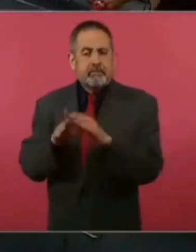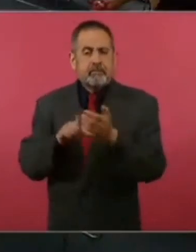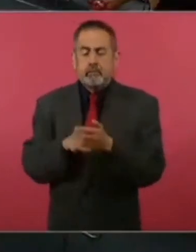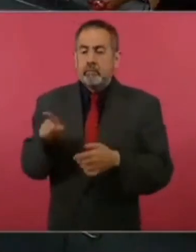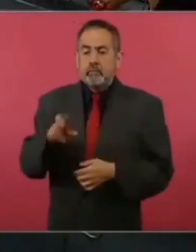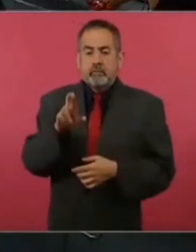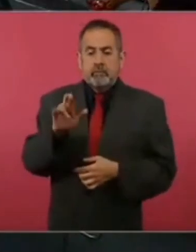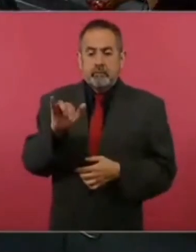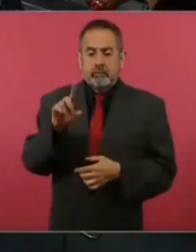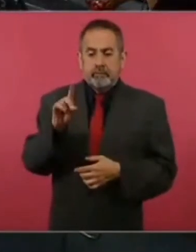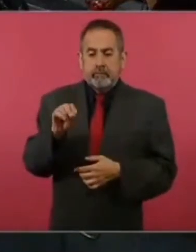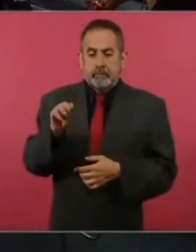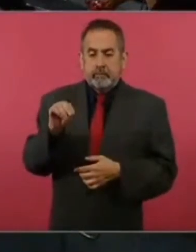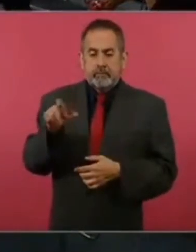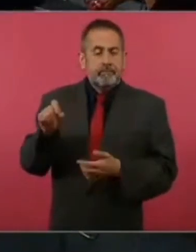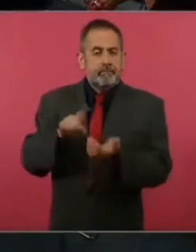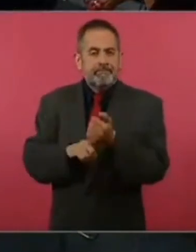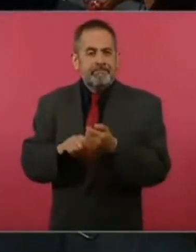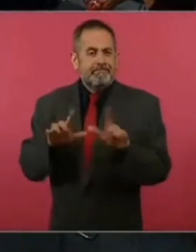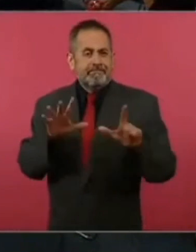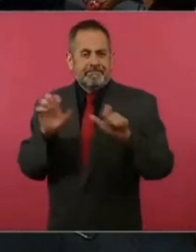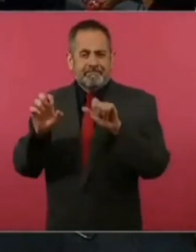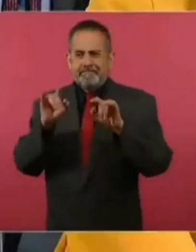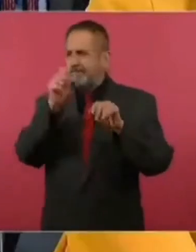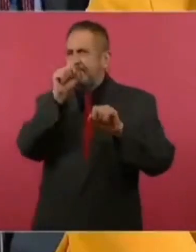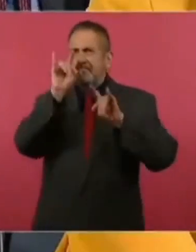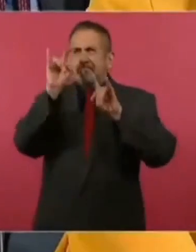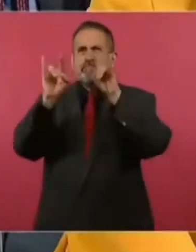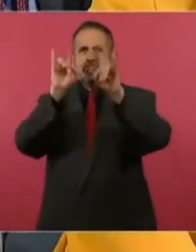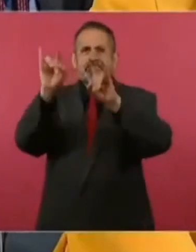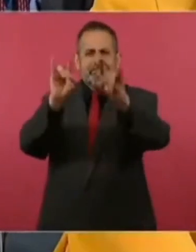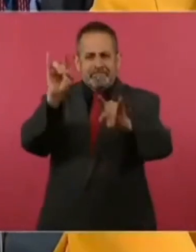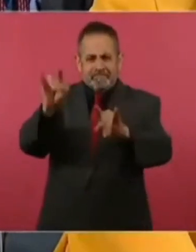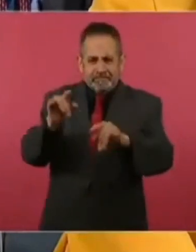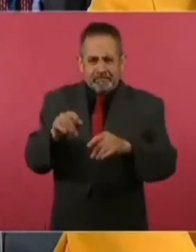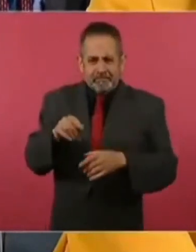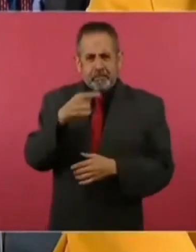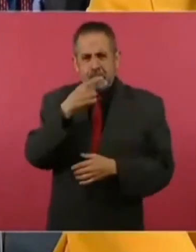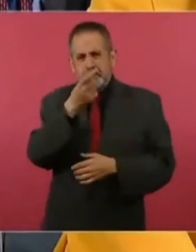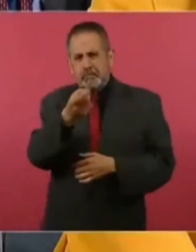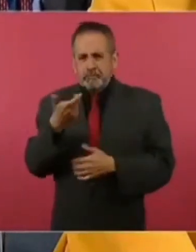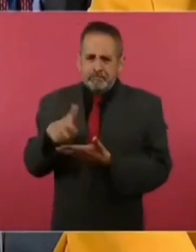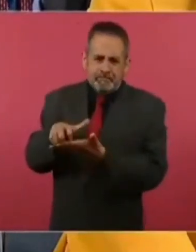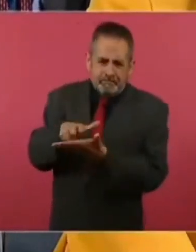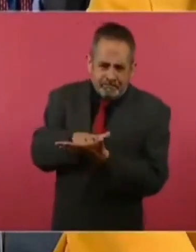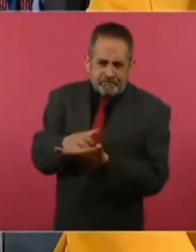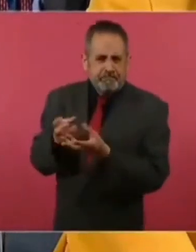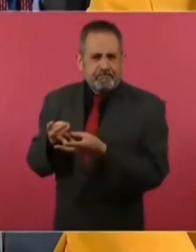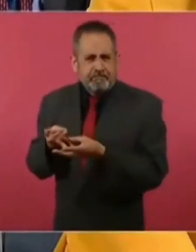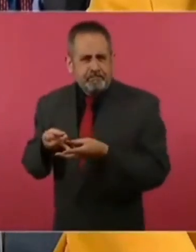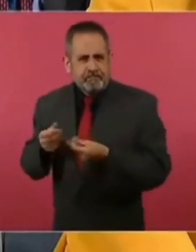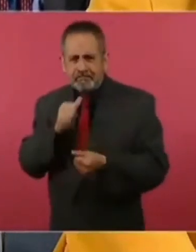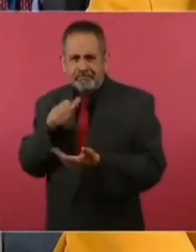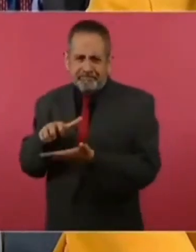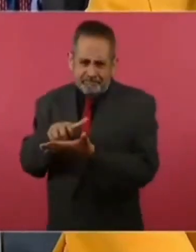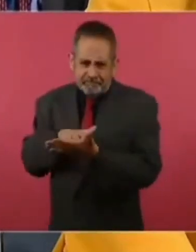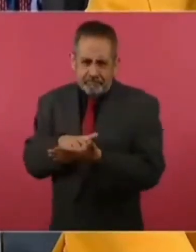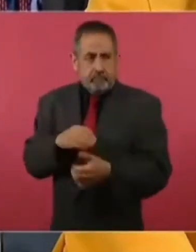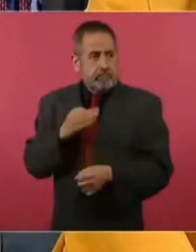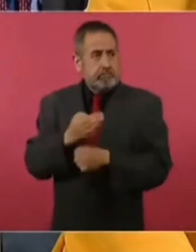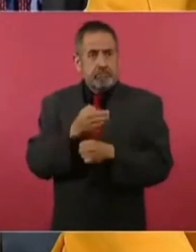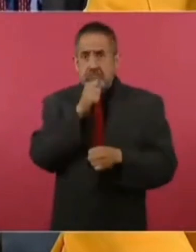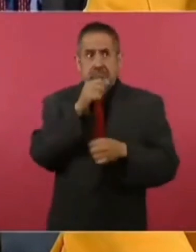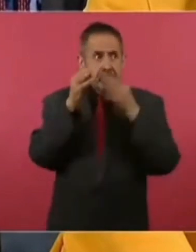Ricardo Monreal, dice que ha contabilizado más de 700. Usted habla siempre de austeridad, en este caso ni siquiera son tiempos